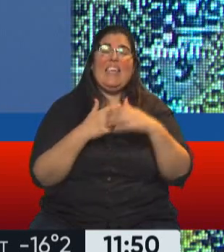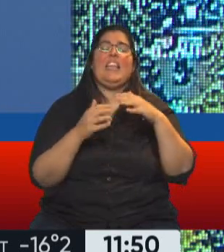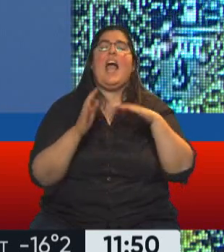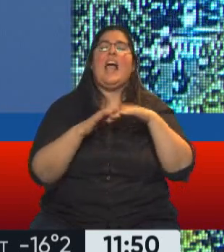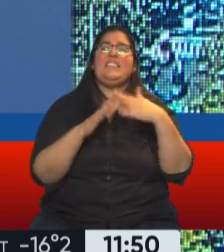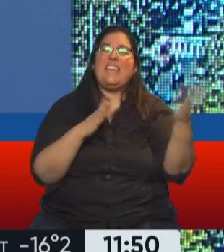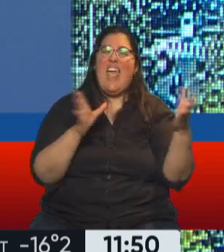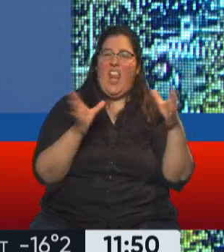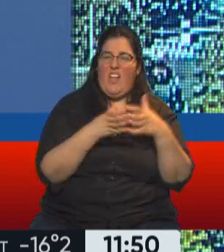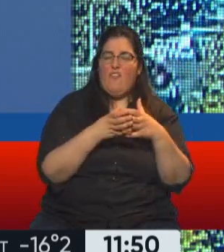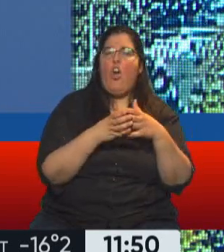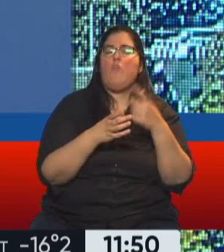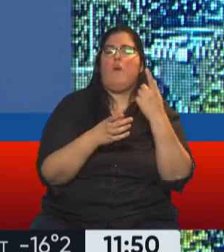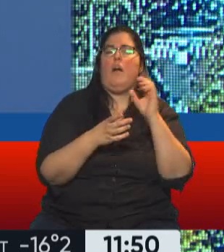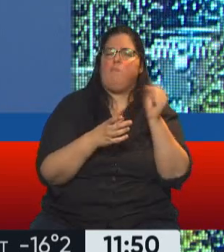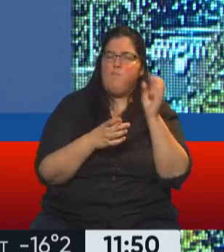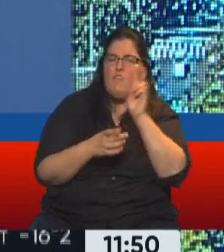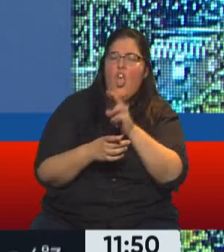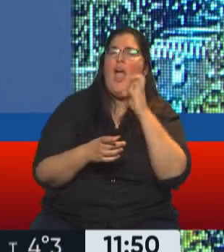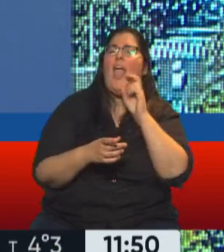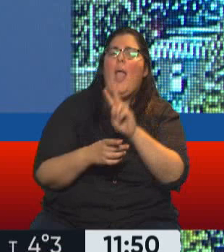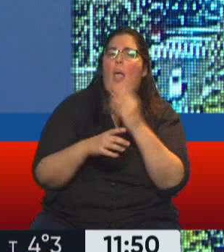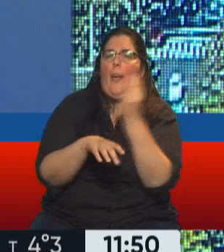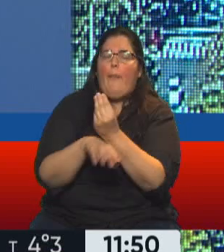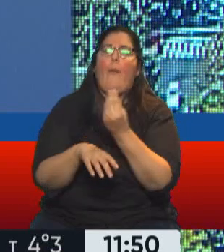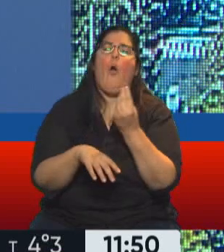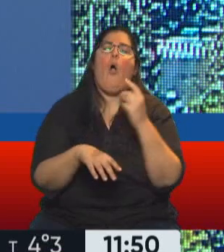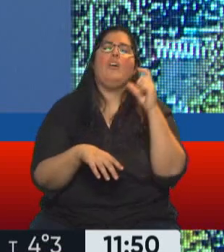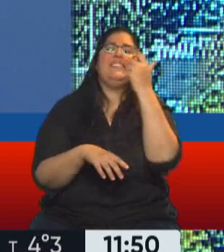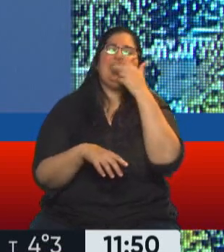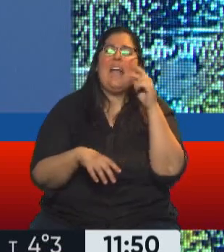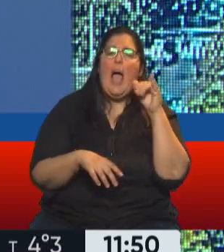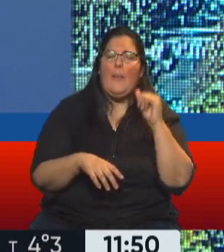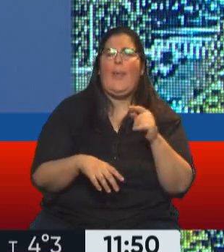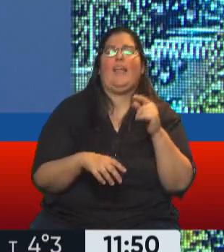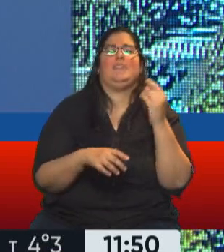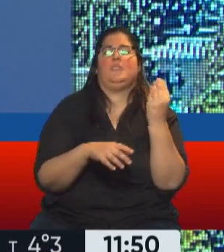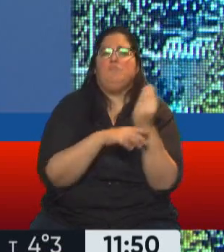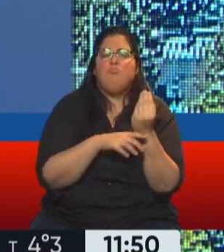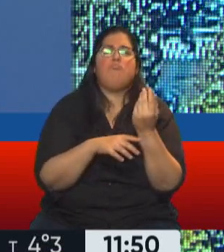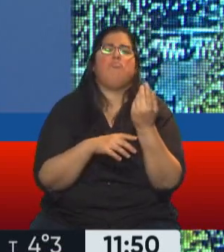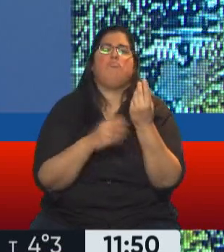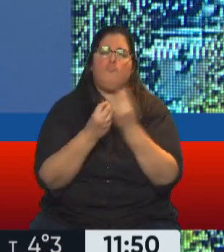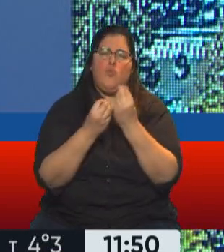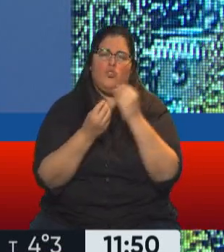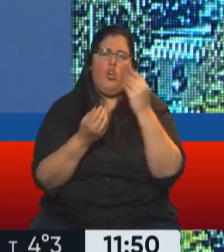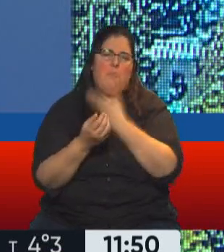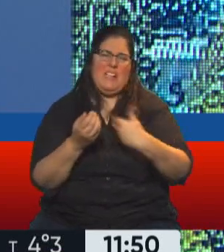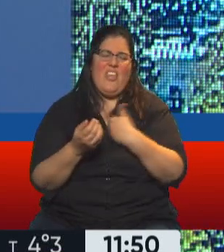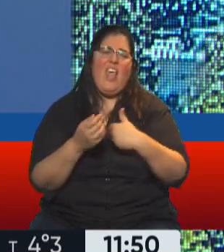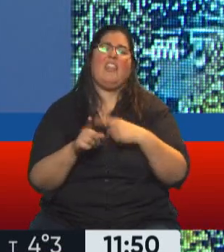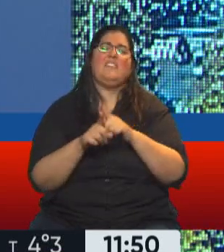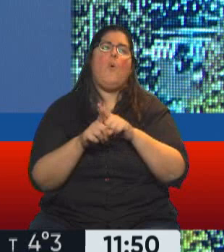el acceso al poder de líderes como Evo, como Chávez, como bueno, una serie de presidentes nacional populares en América Latina?